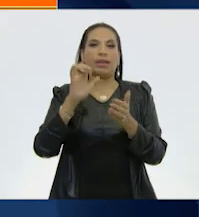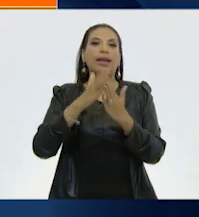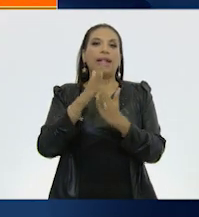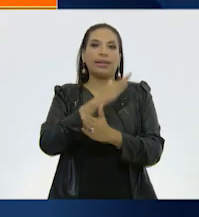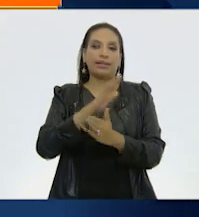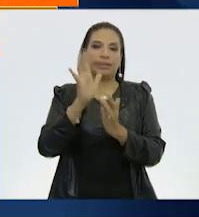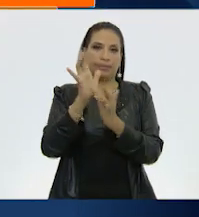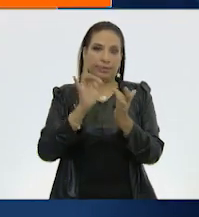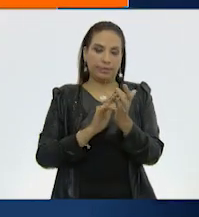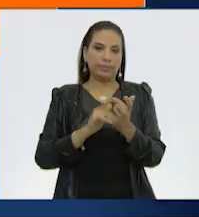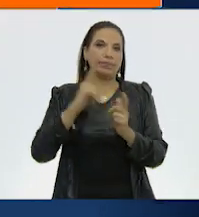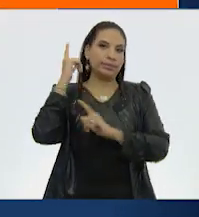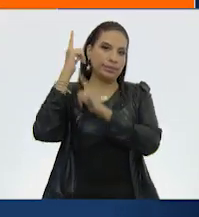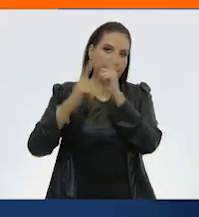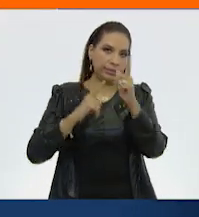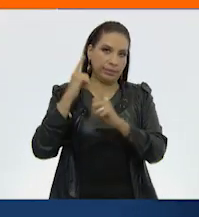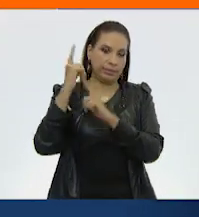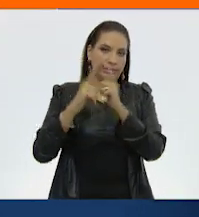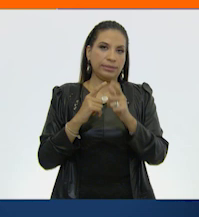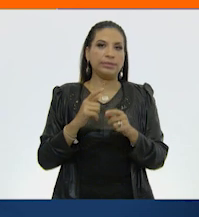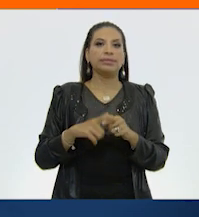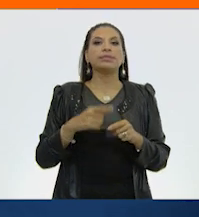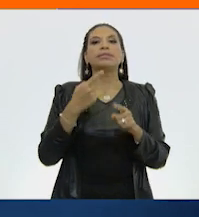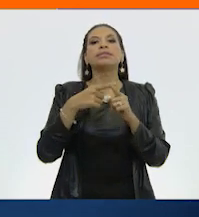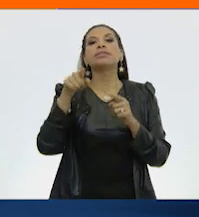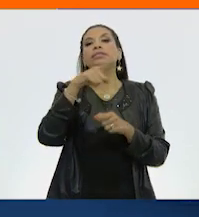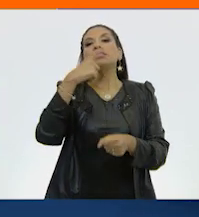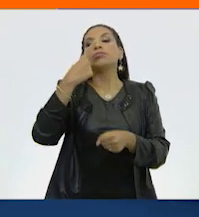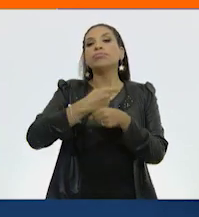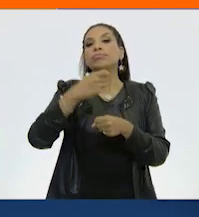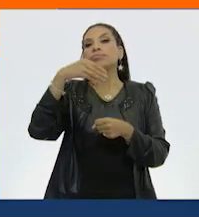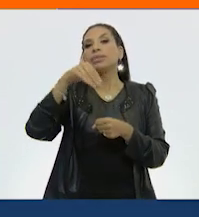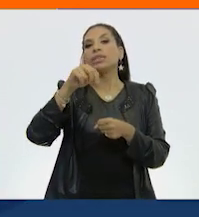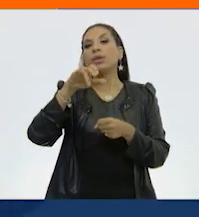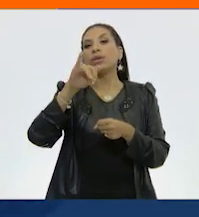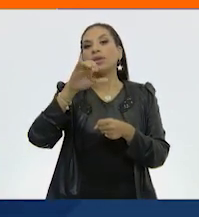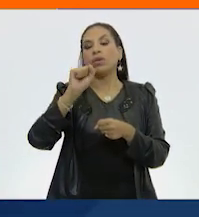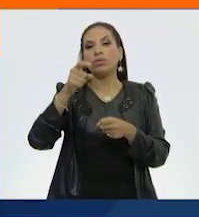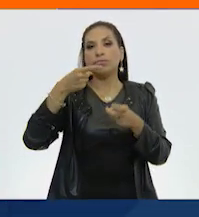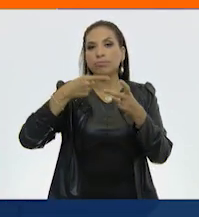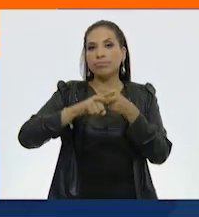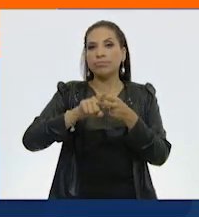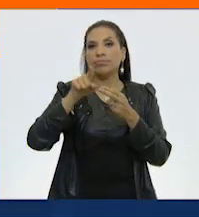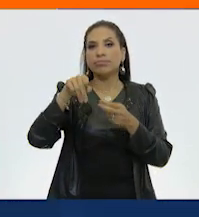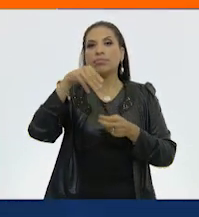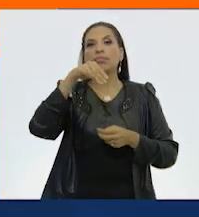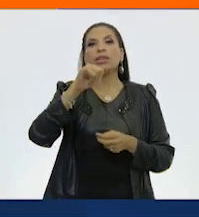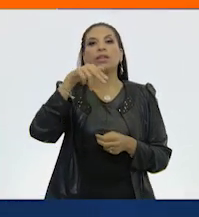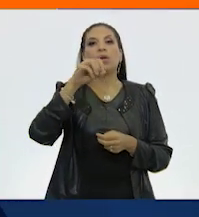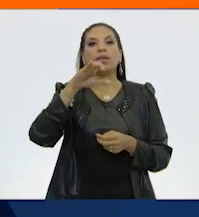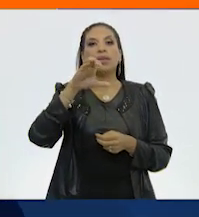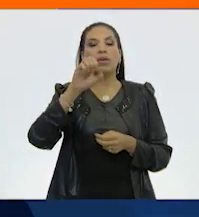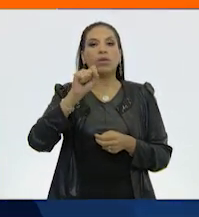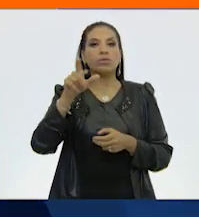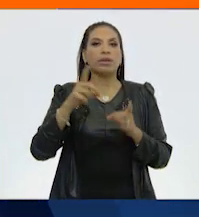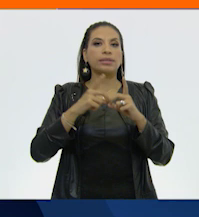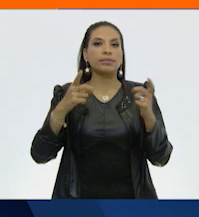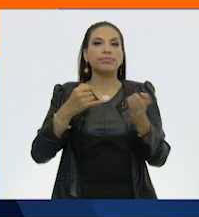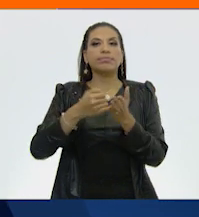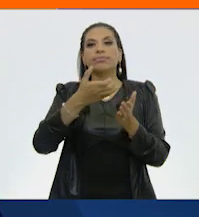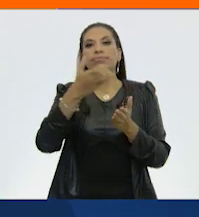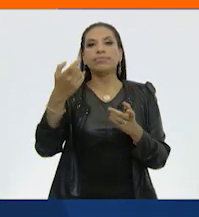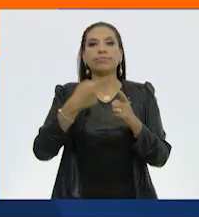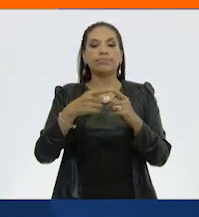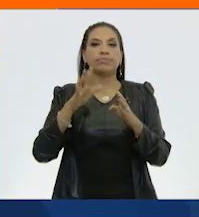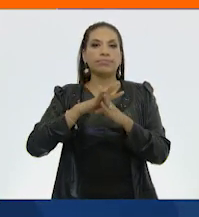Y Grecia, con los minoicos, que fueron los primeros en surgir, los minoicos desarrollaron la agricultura y